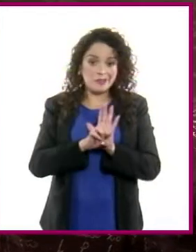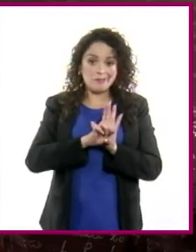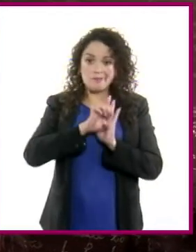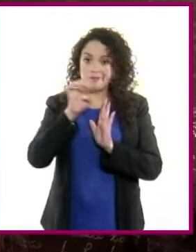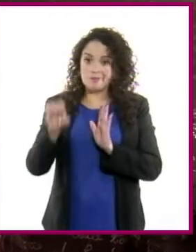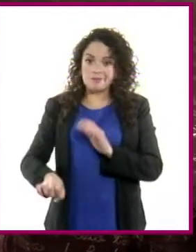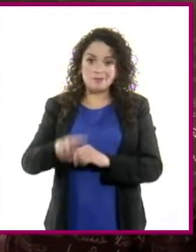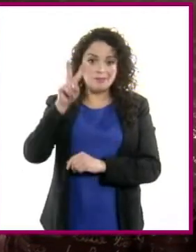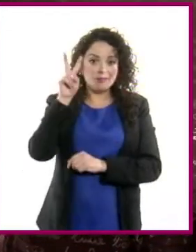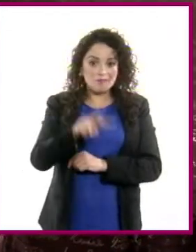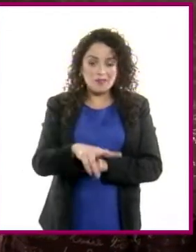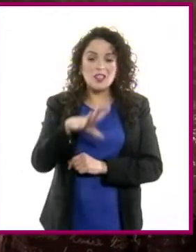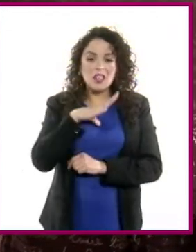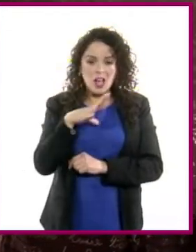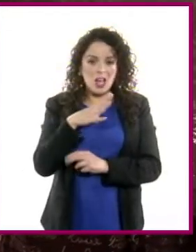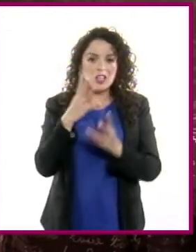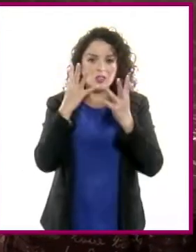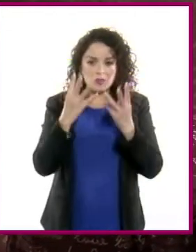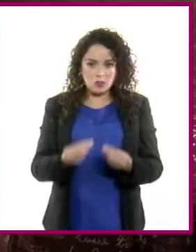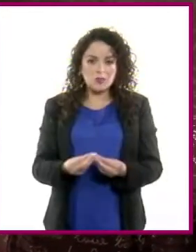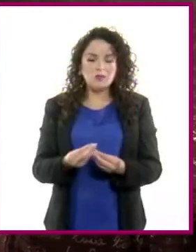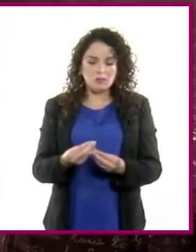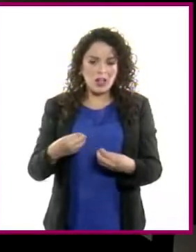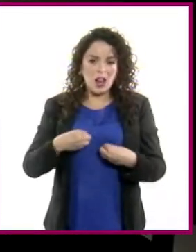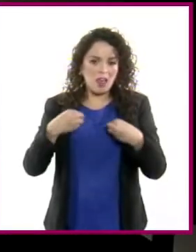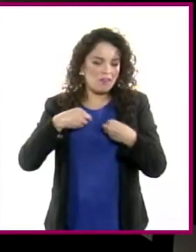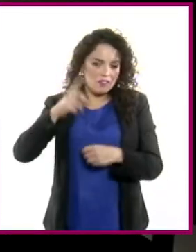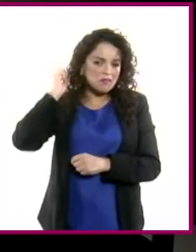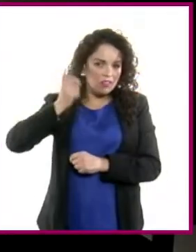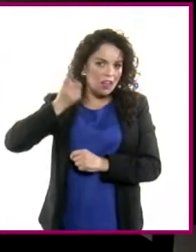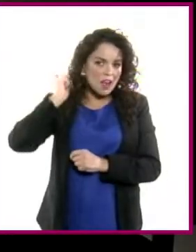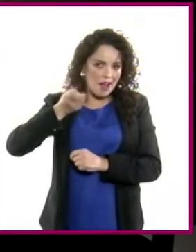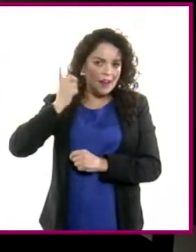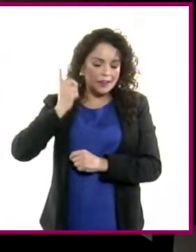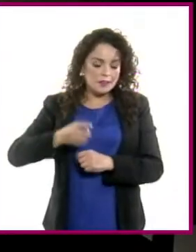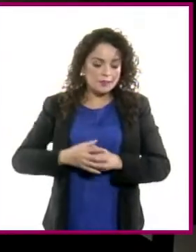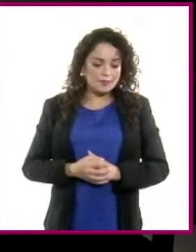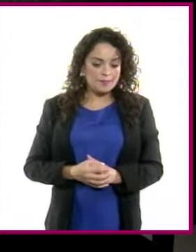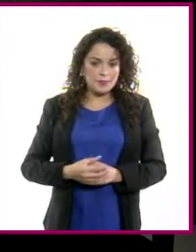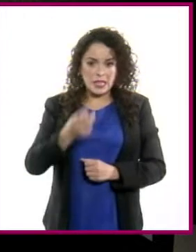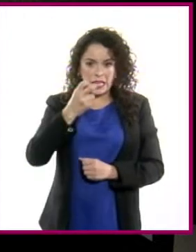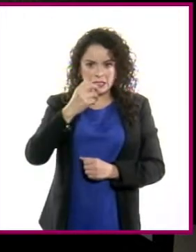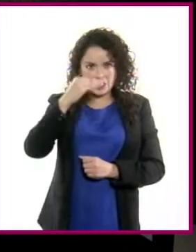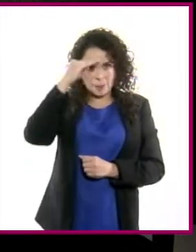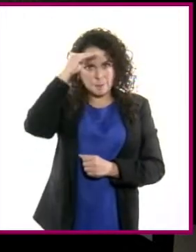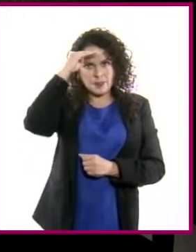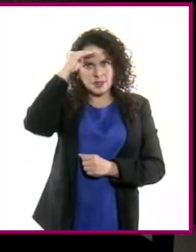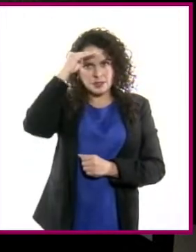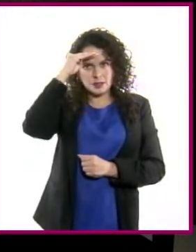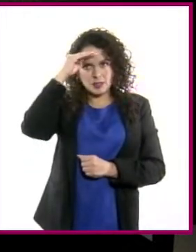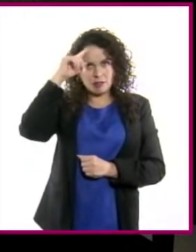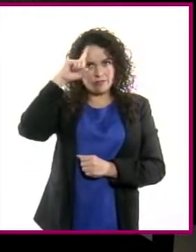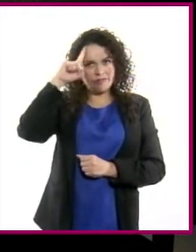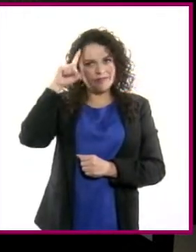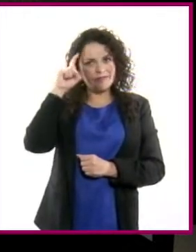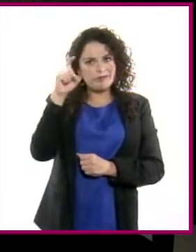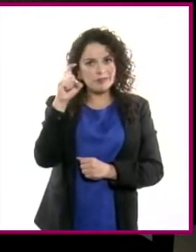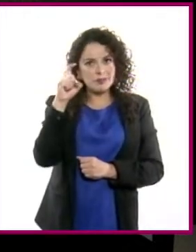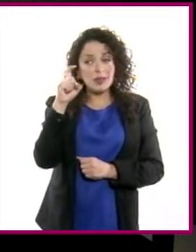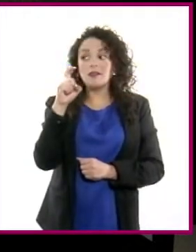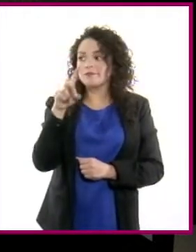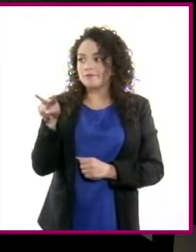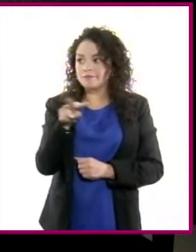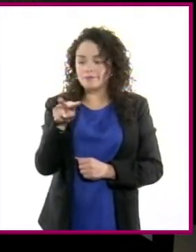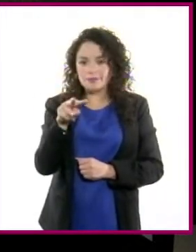que es bastante común en el día a día. Hacerse las preguntas anteriores llevó a nuestros amigos a pensar en eso